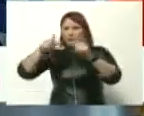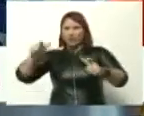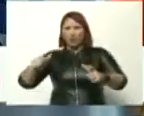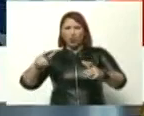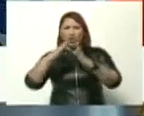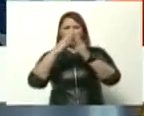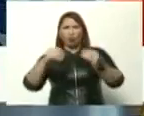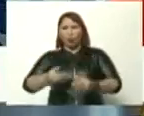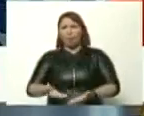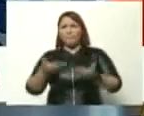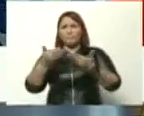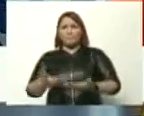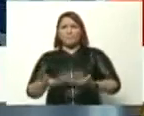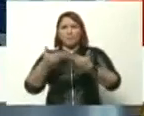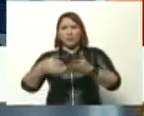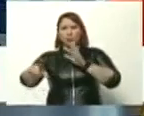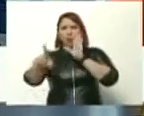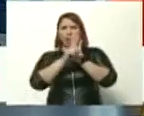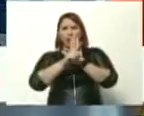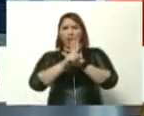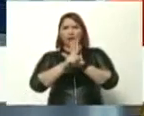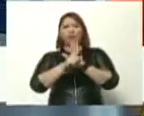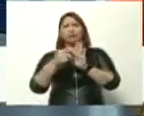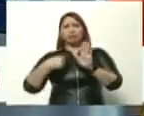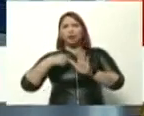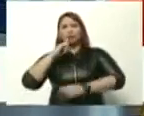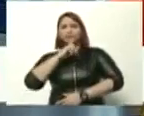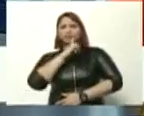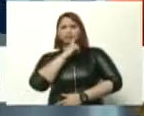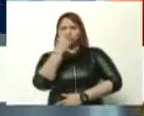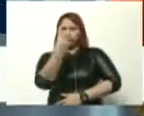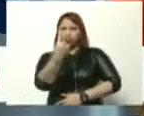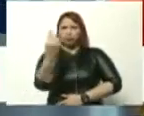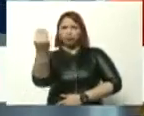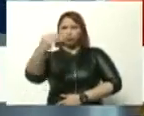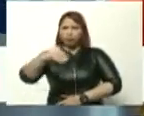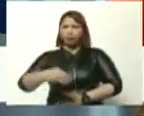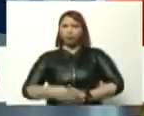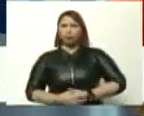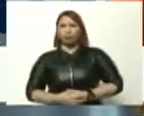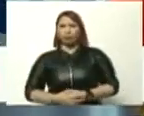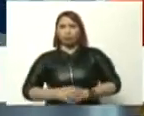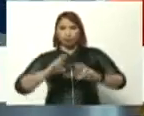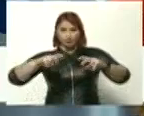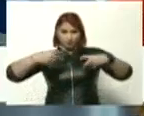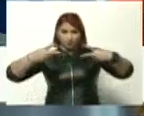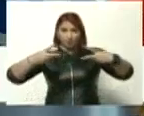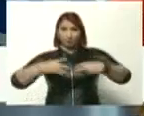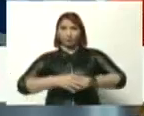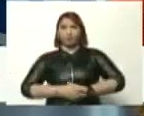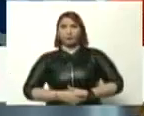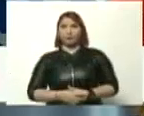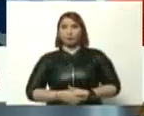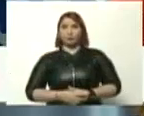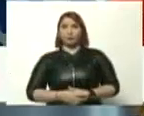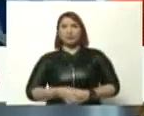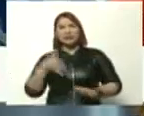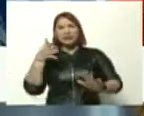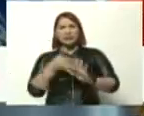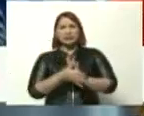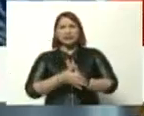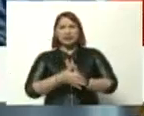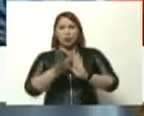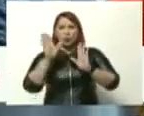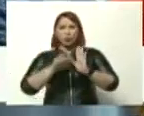caso voy a mencionar uno de los más recientes. Me voy a referir a la sustracción